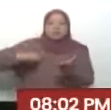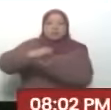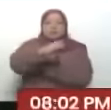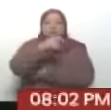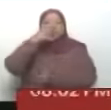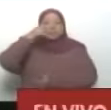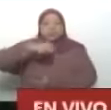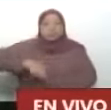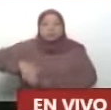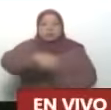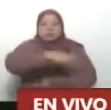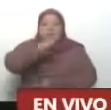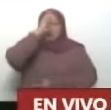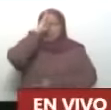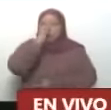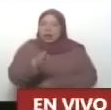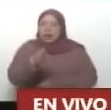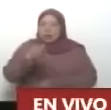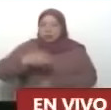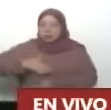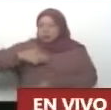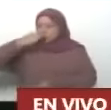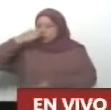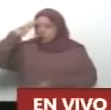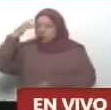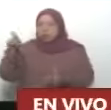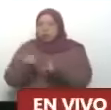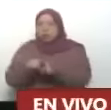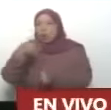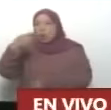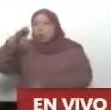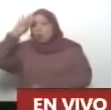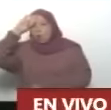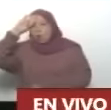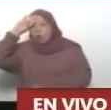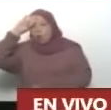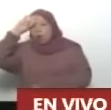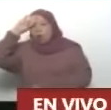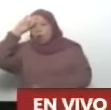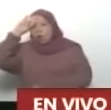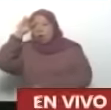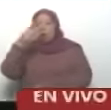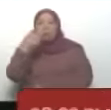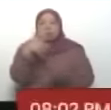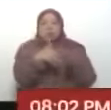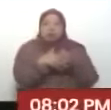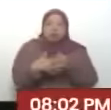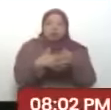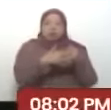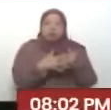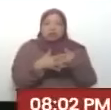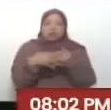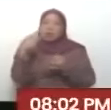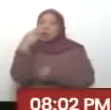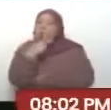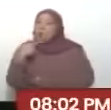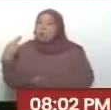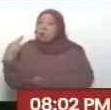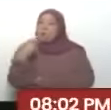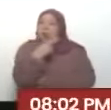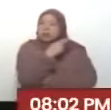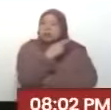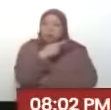Irak y la destrucción de Irak? ¿Cuba o Estados Unidos? Afganistán. ¿Quién patrocinó la ocupación militar,